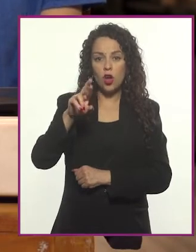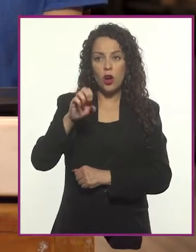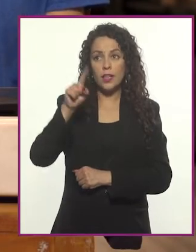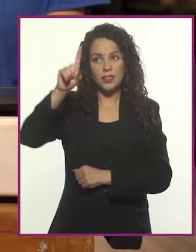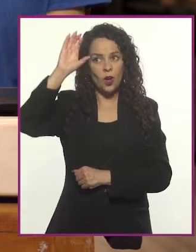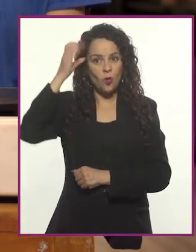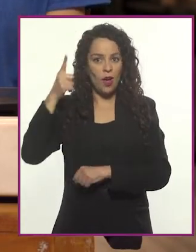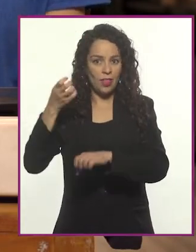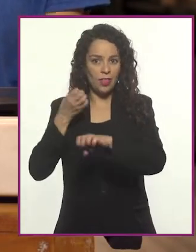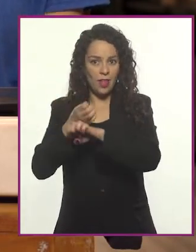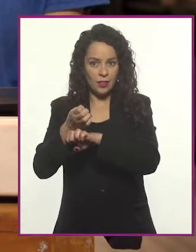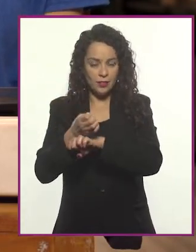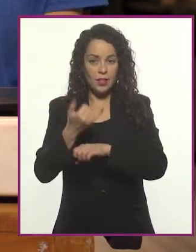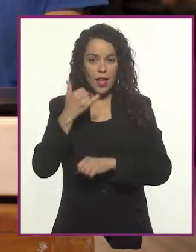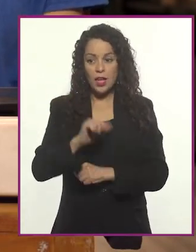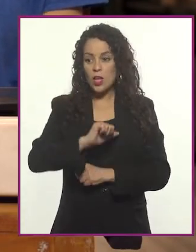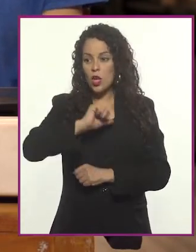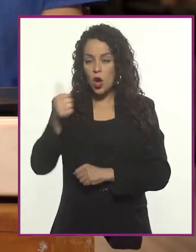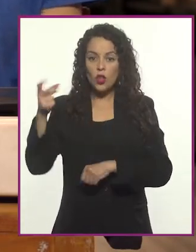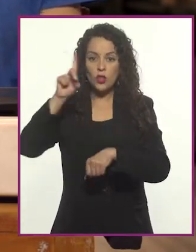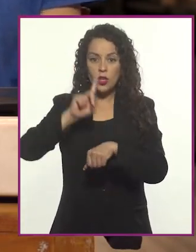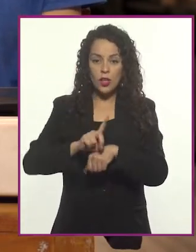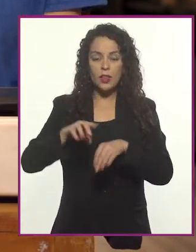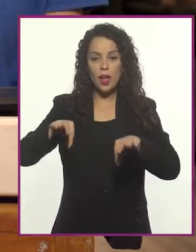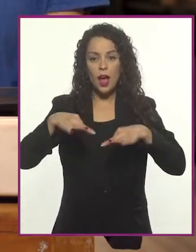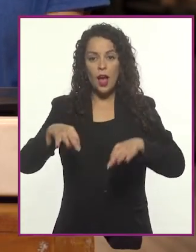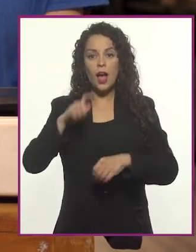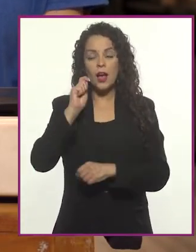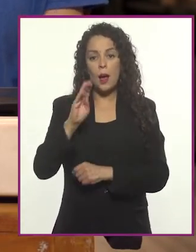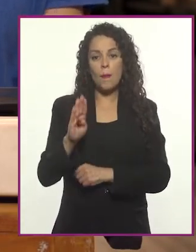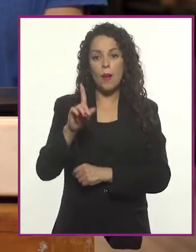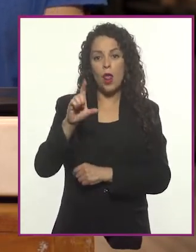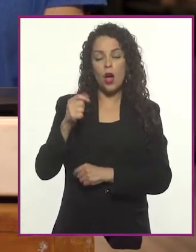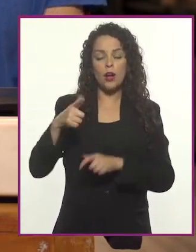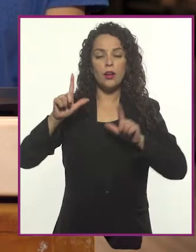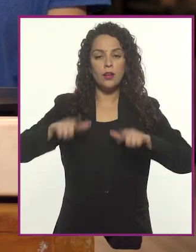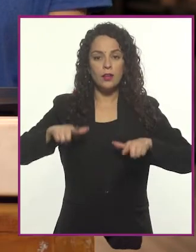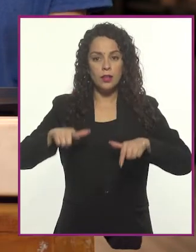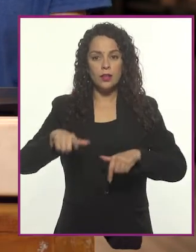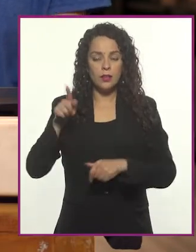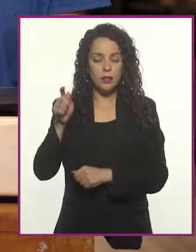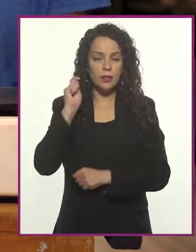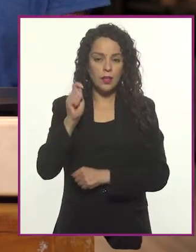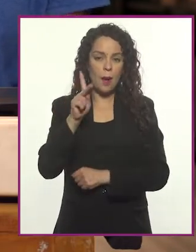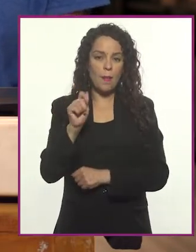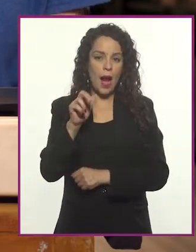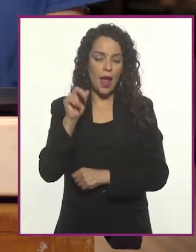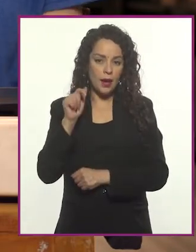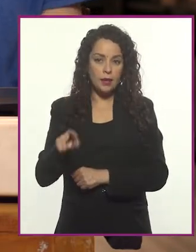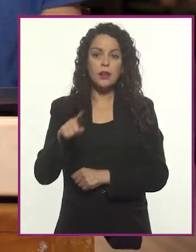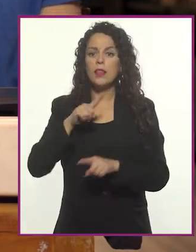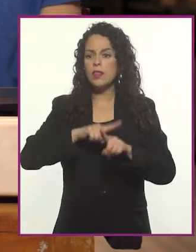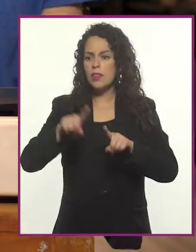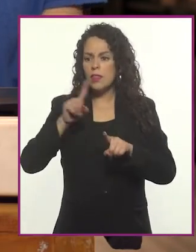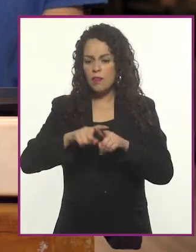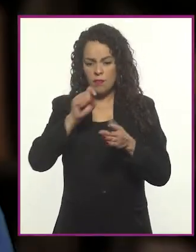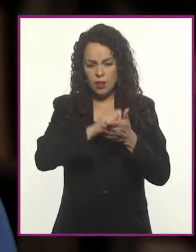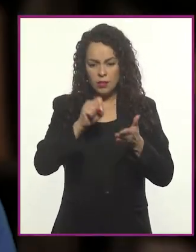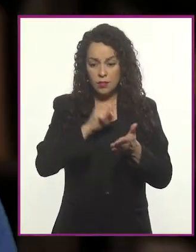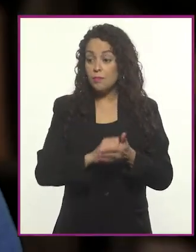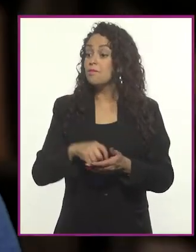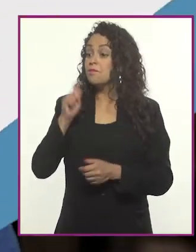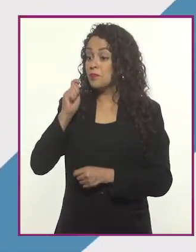Coahuila, y en la serie Otro Día, Otra Cuartilla del blog del Seminario Amparán. Sus textos forman parte de varias